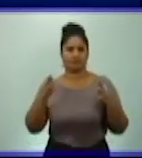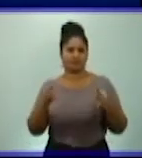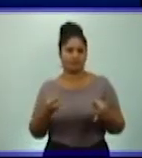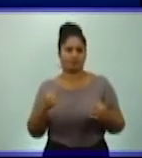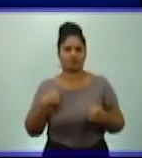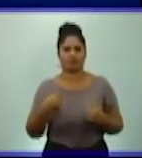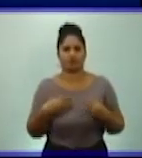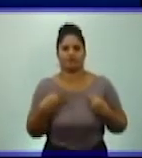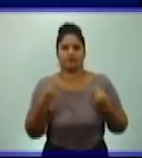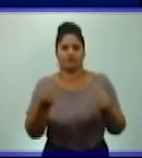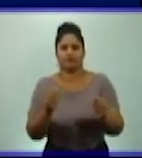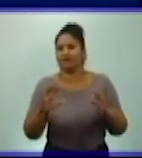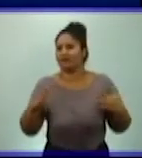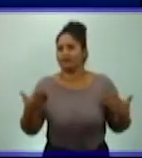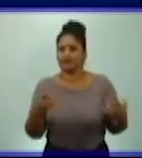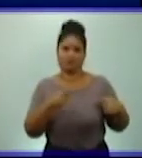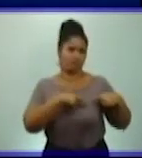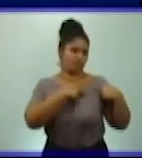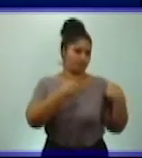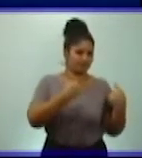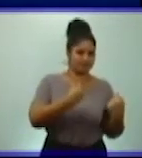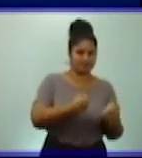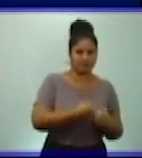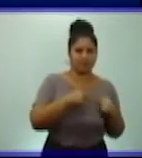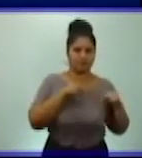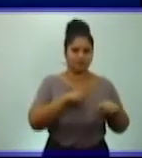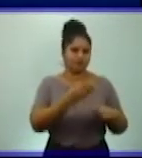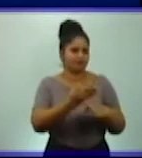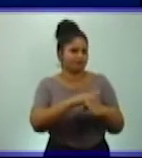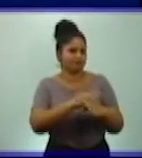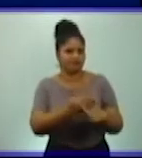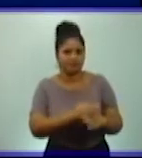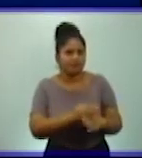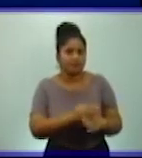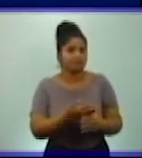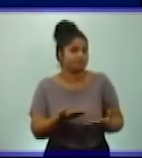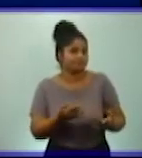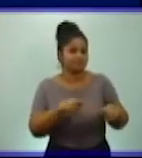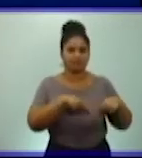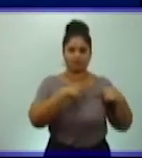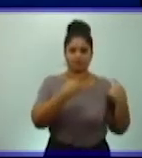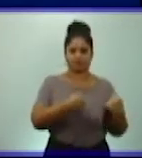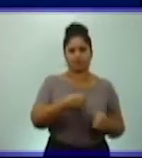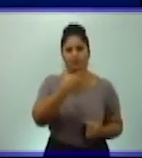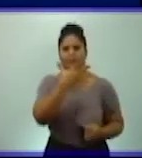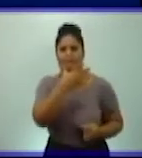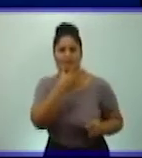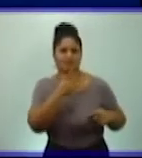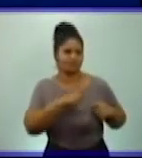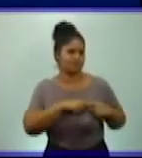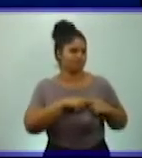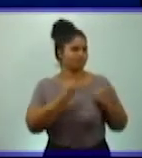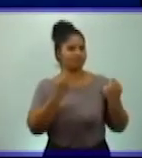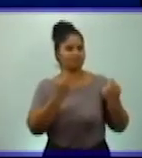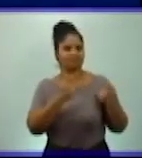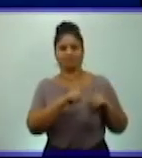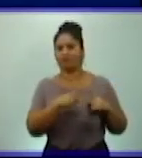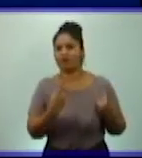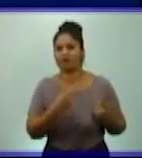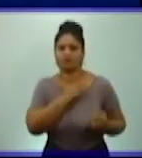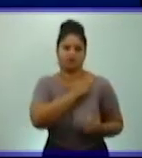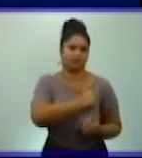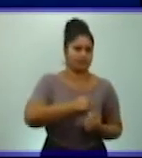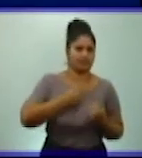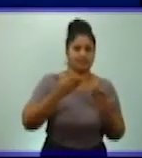corazón. Va más allá que eso, mi corazón deshecho, por eso es que está hiperbolizado. Vuelvo y una otra vez a los